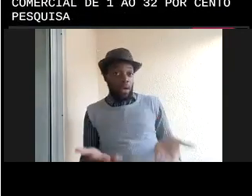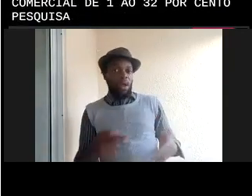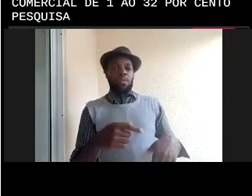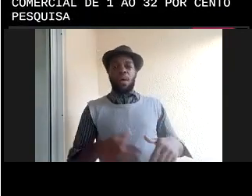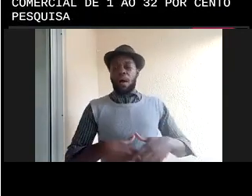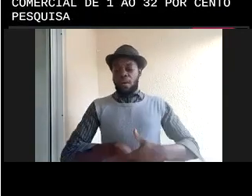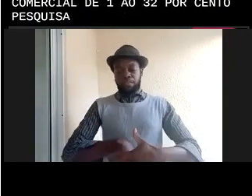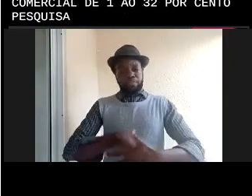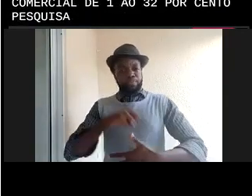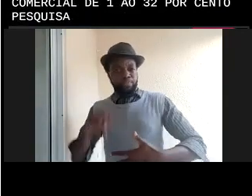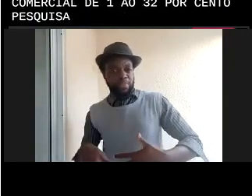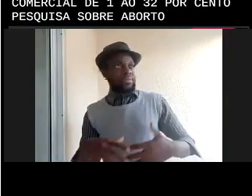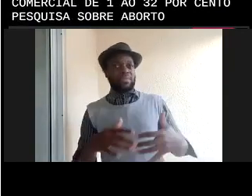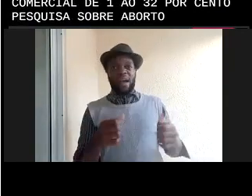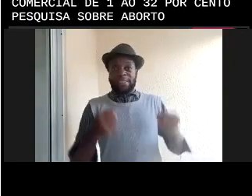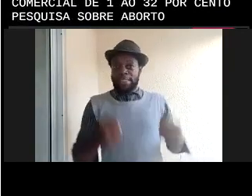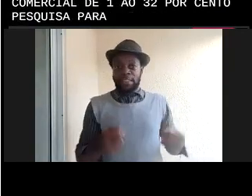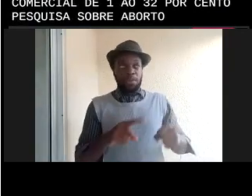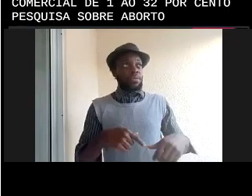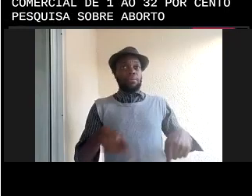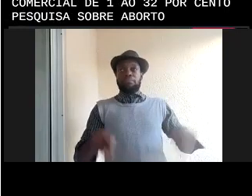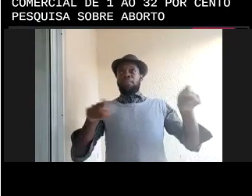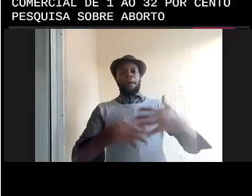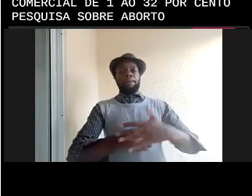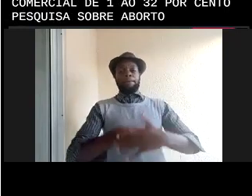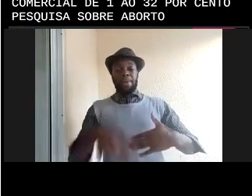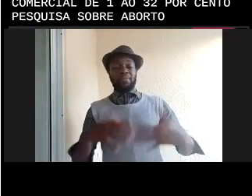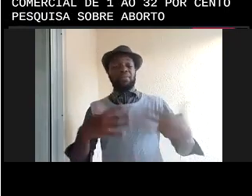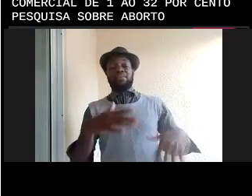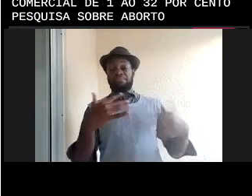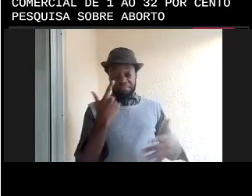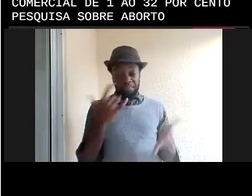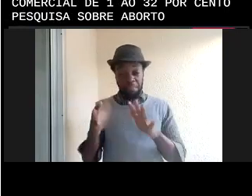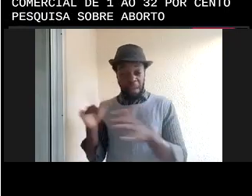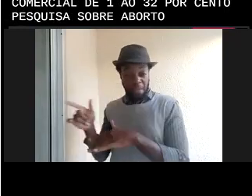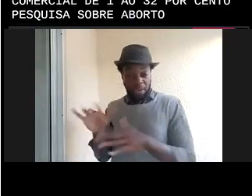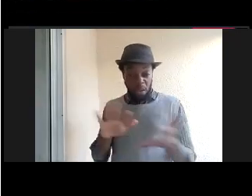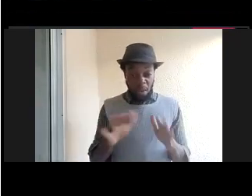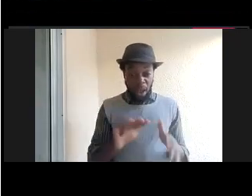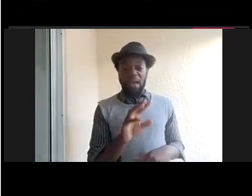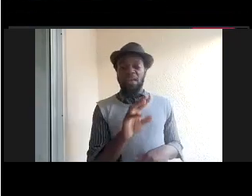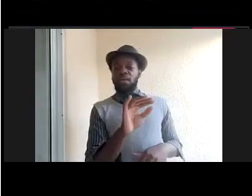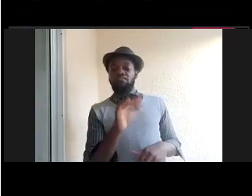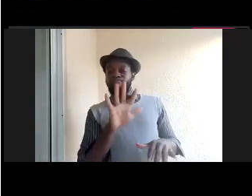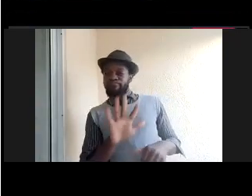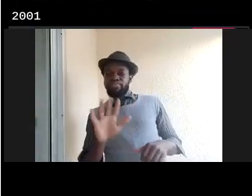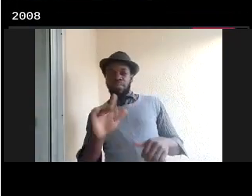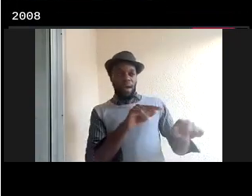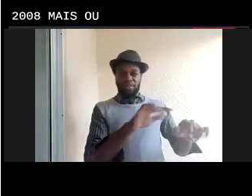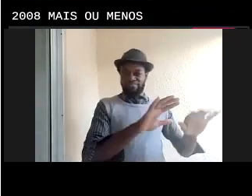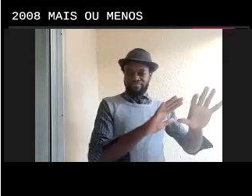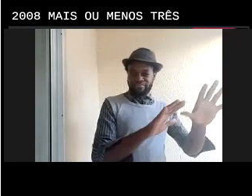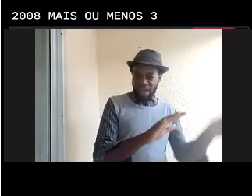inseguro estiman que en el 2008, cerca de 3.2 millones de mujeres adolescentes en las regiones de desarrollo